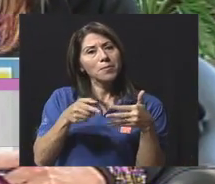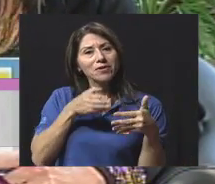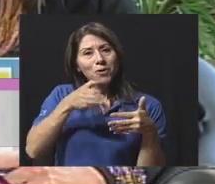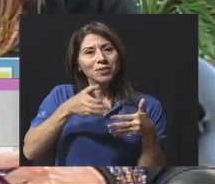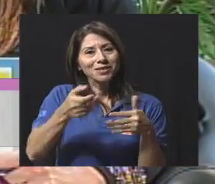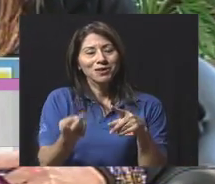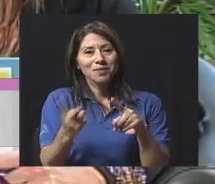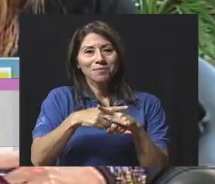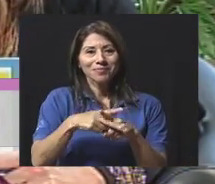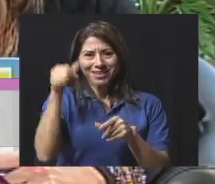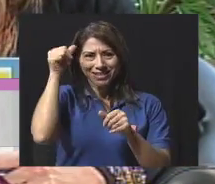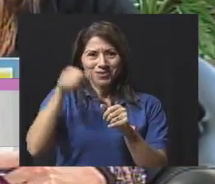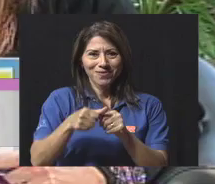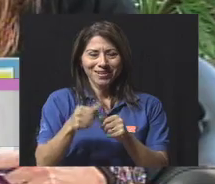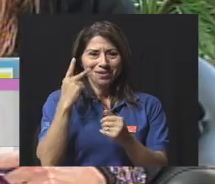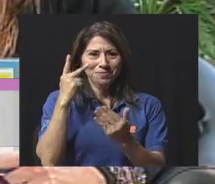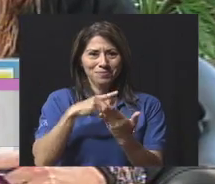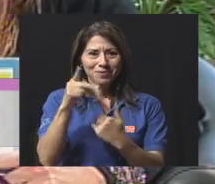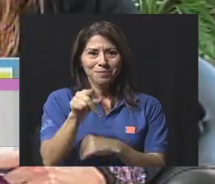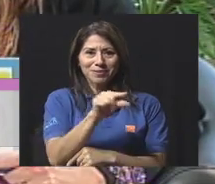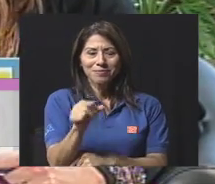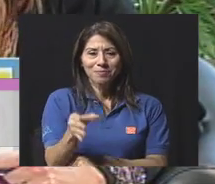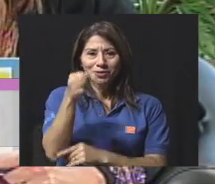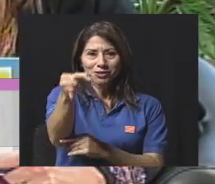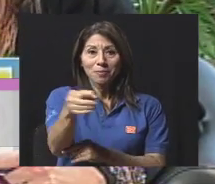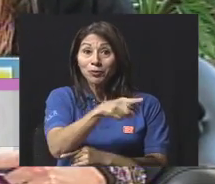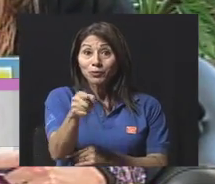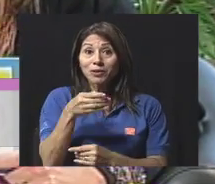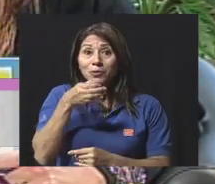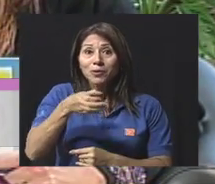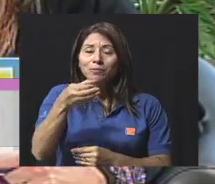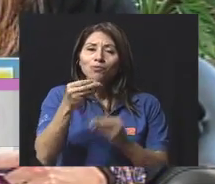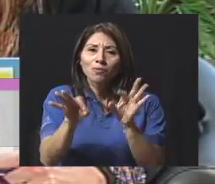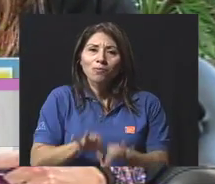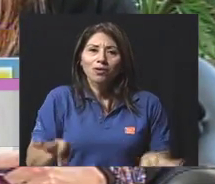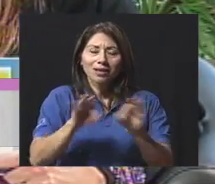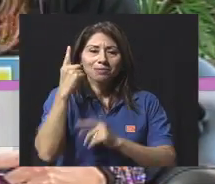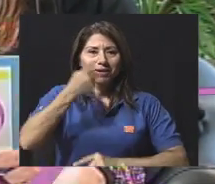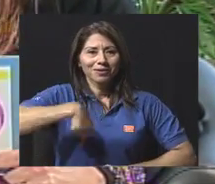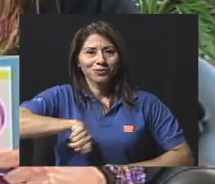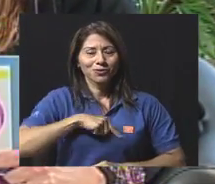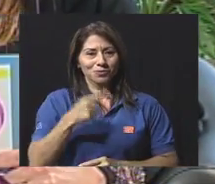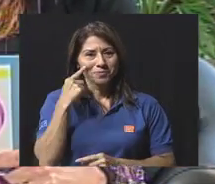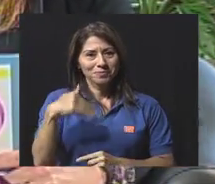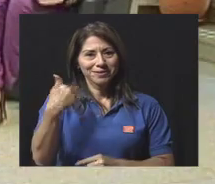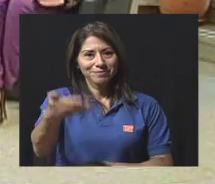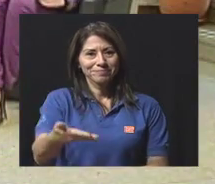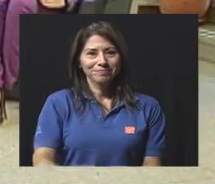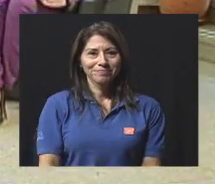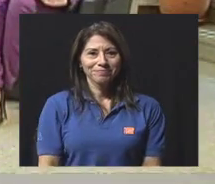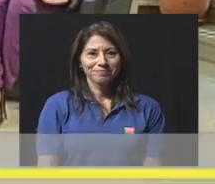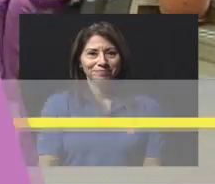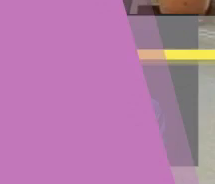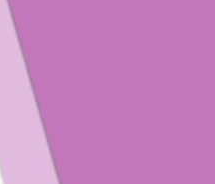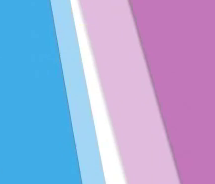recuerde que nos vemos la próxima semana y que sus sugerencias son muy valiosas para nosotros y nosotras hasta la